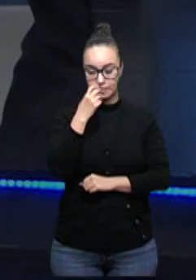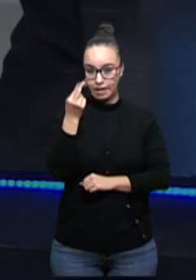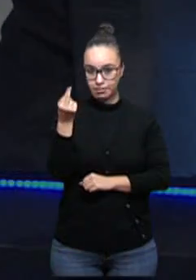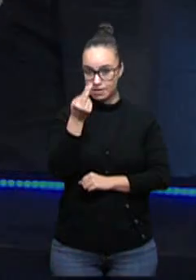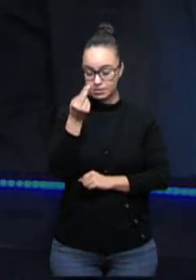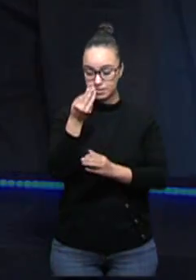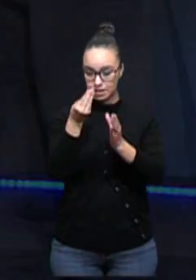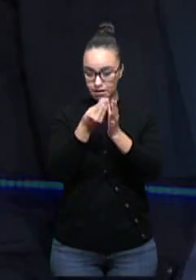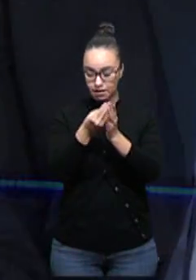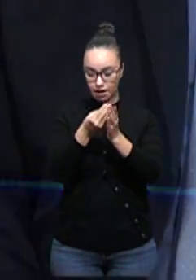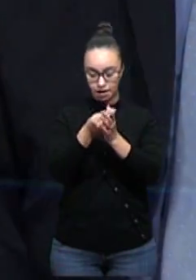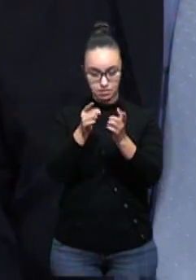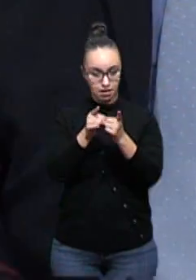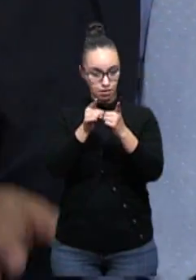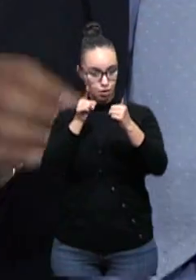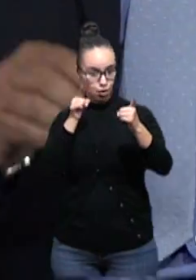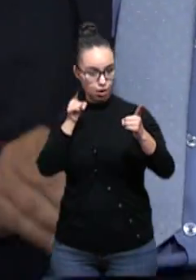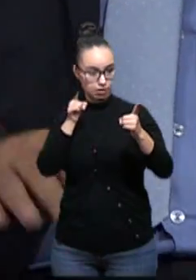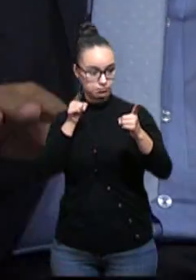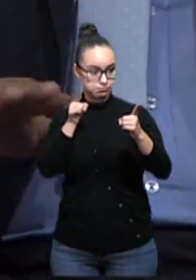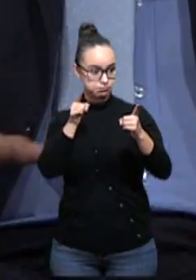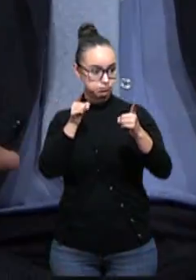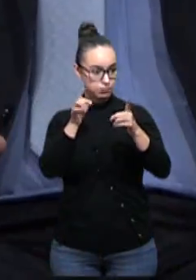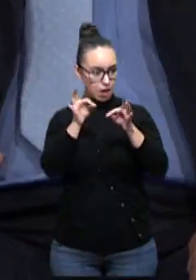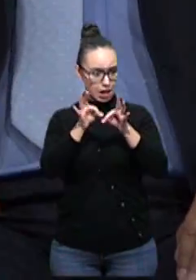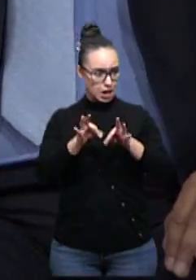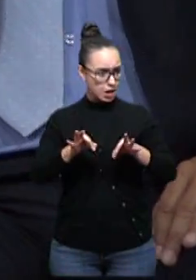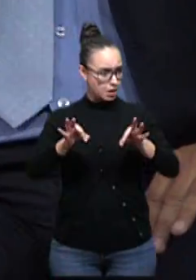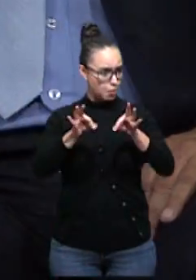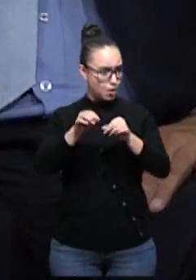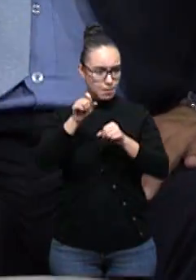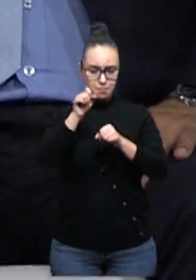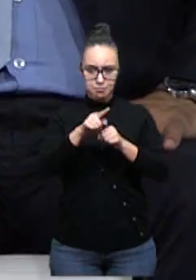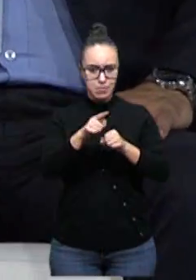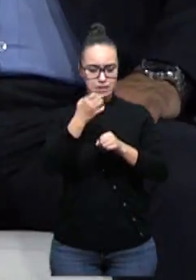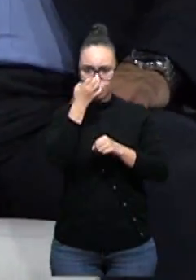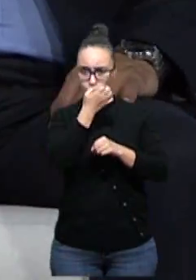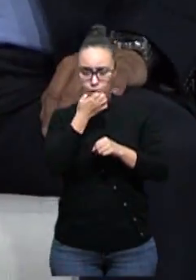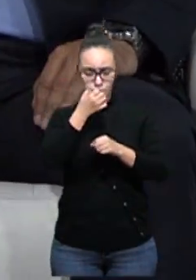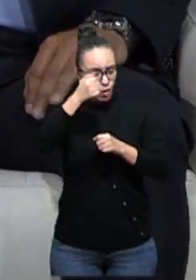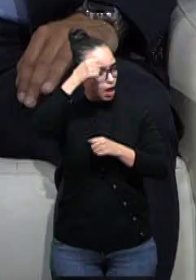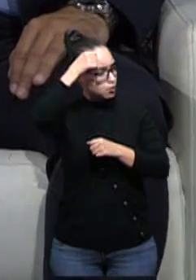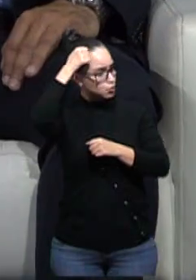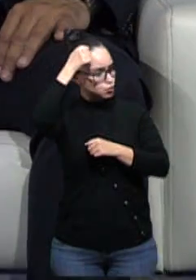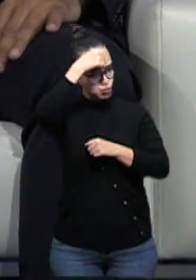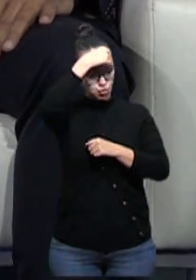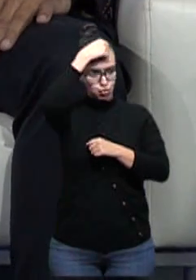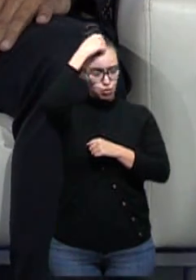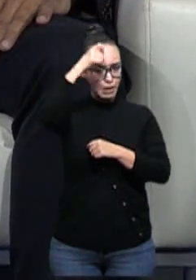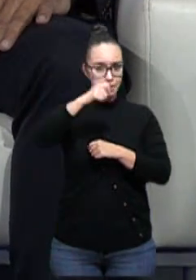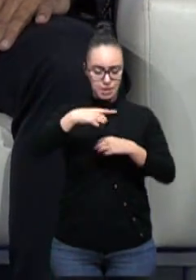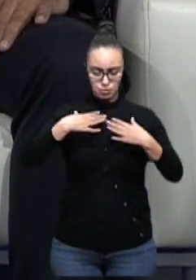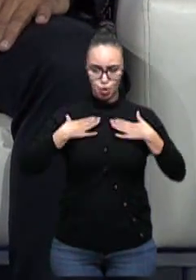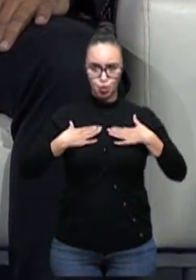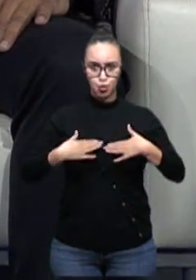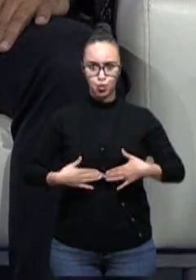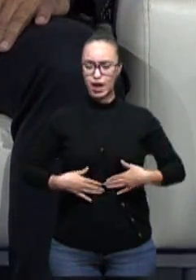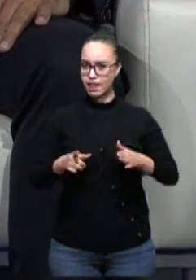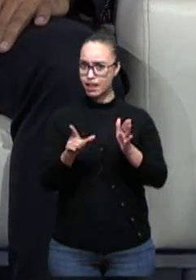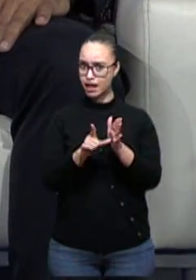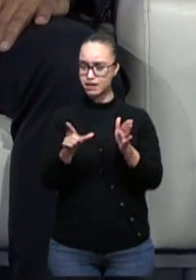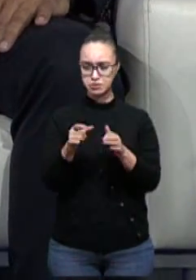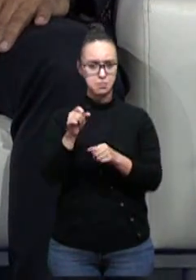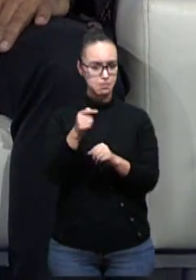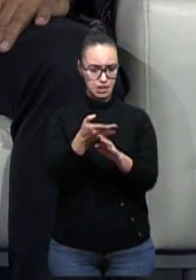a distancia, pues que se bañe el niño igual que como si fuera a la escuela, que esté peinado y hasta con el uniforme listo, porque así se pidió